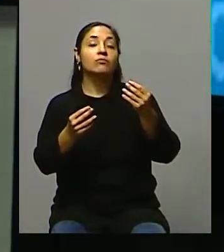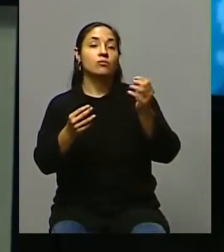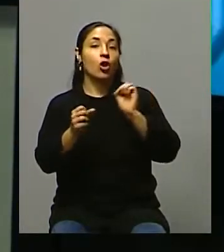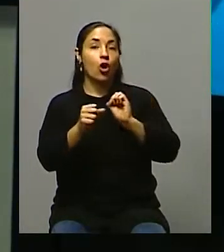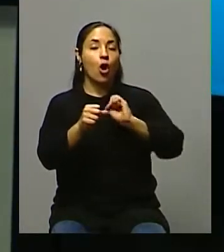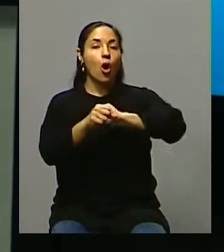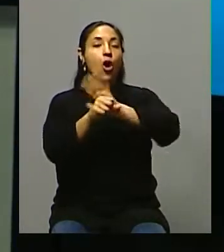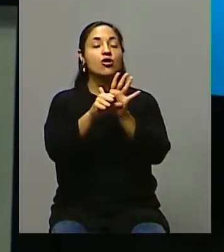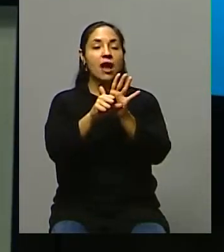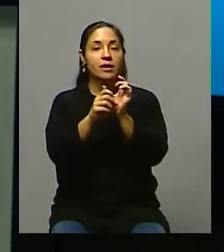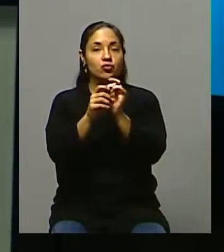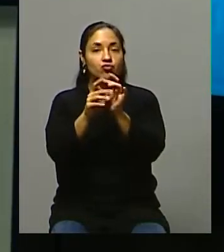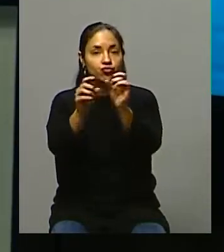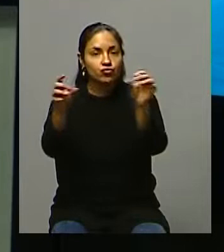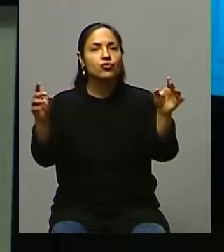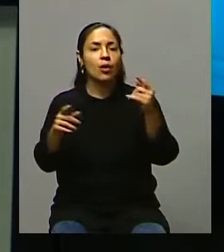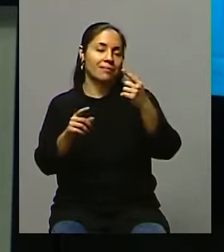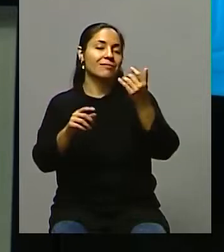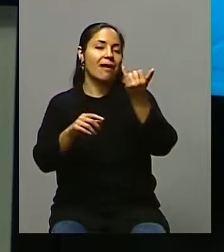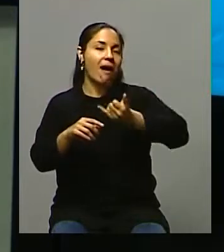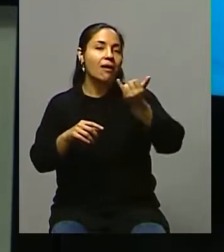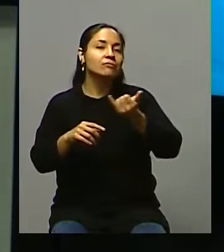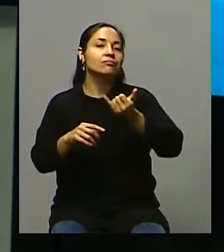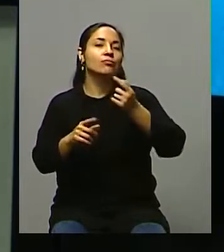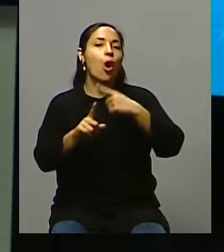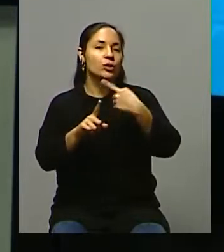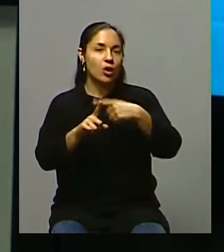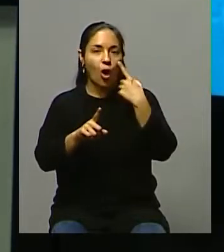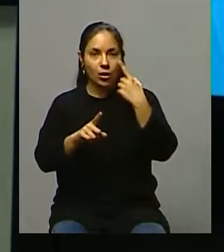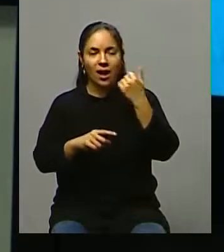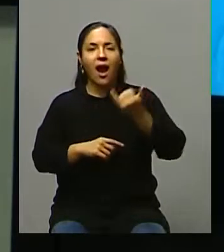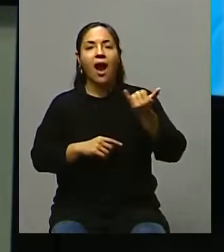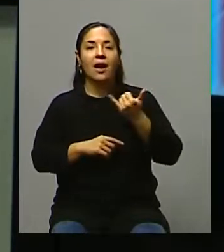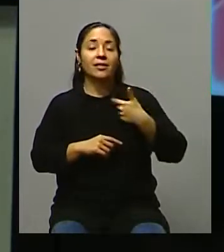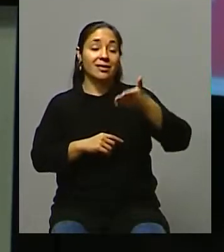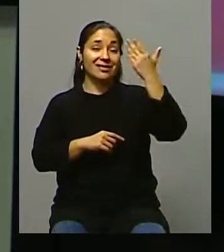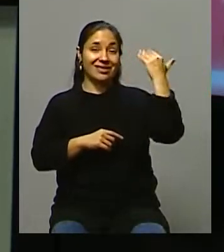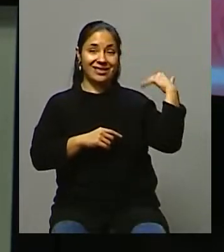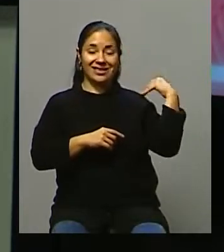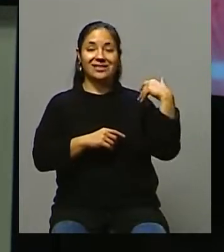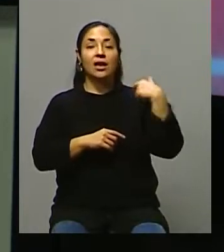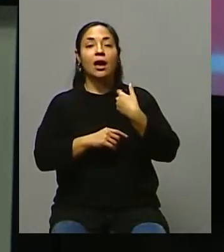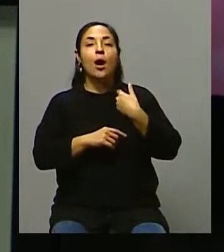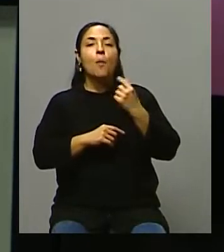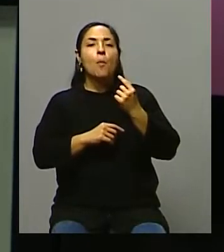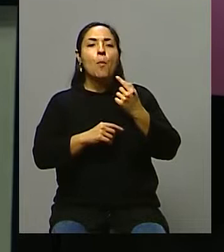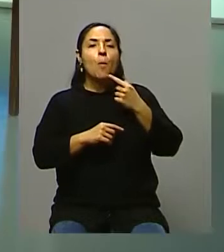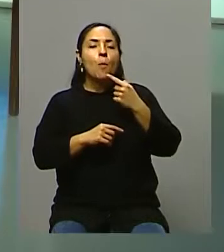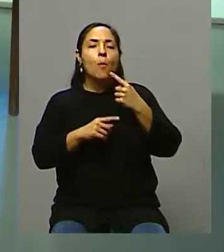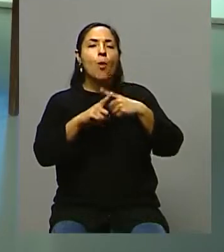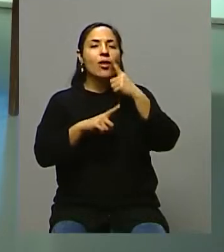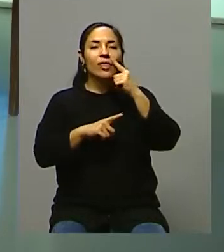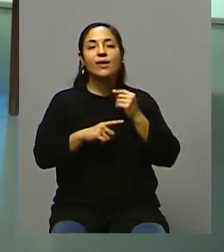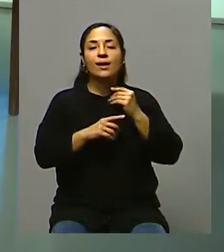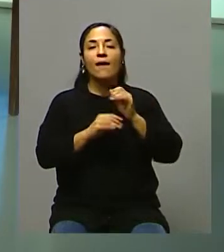casos confirmados. Y hubo un cambio, ¿no? Antes eran, recordemos, el reporte diario, en los momentos más duros de la pandemia,